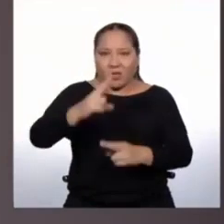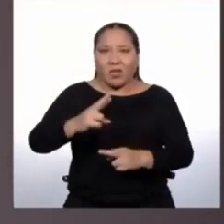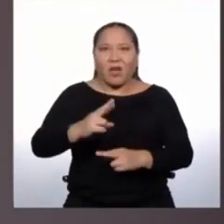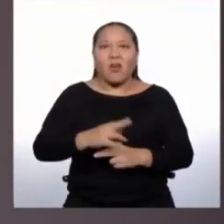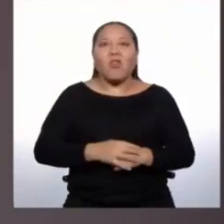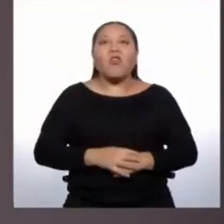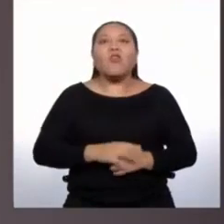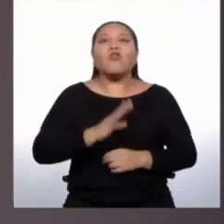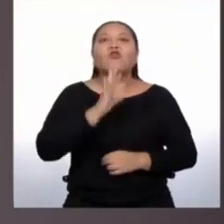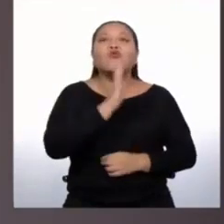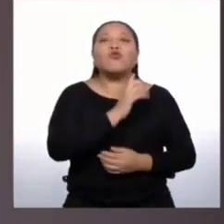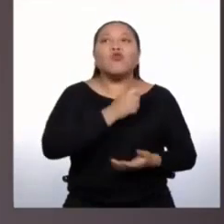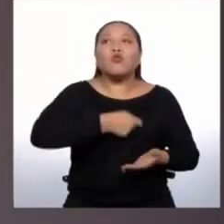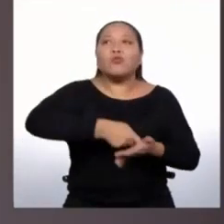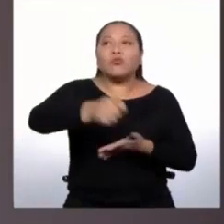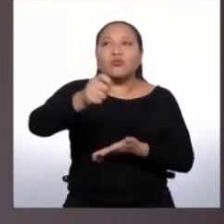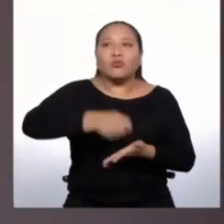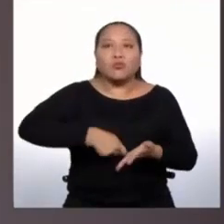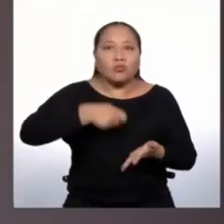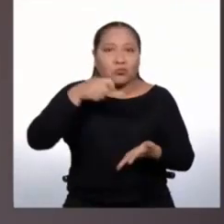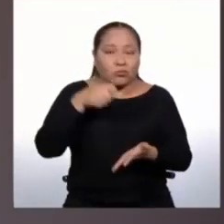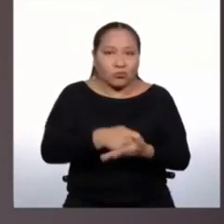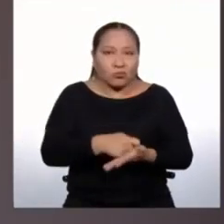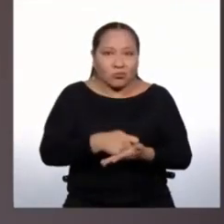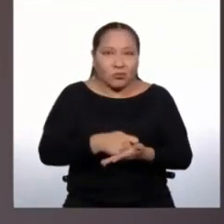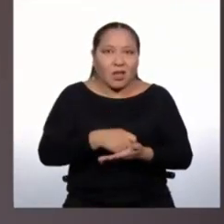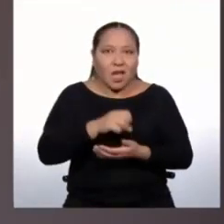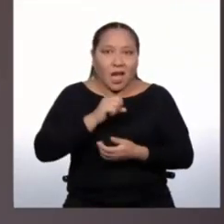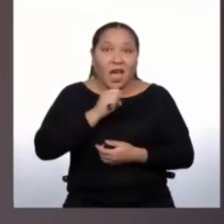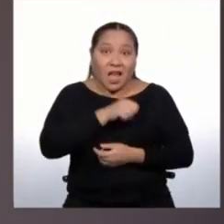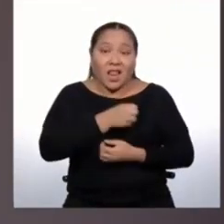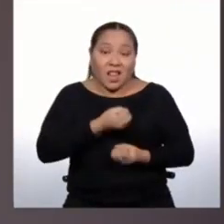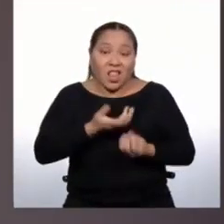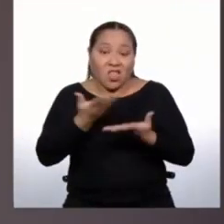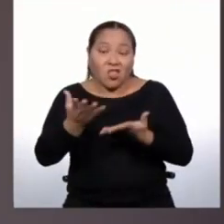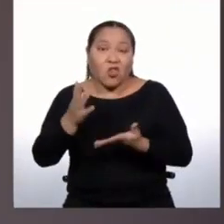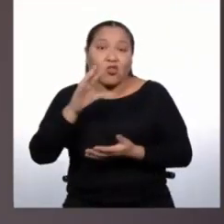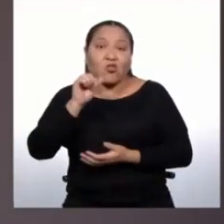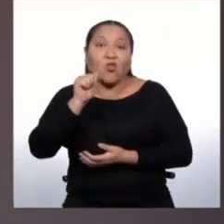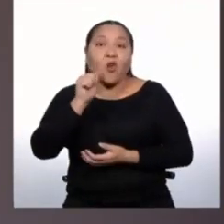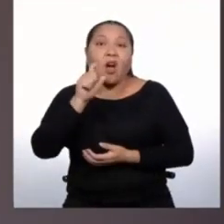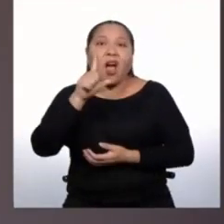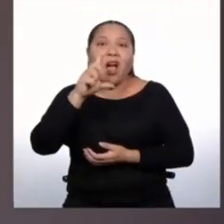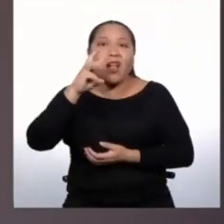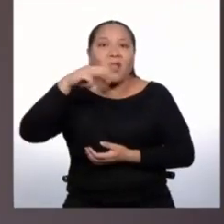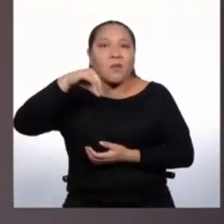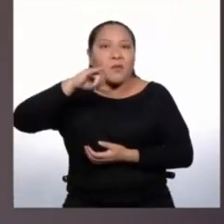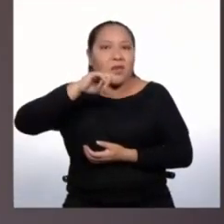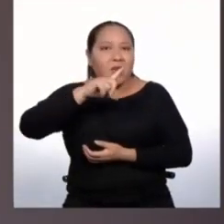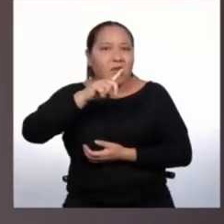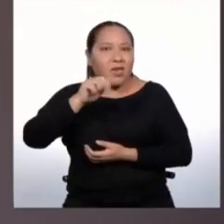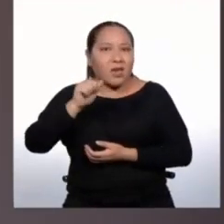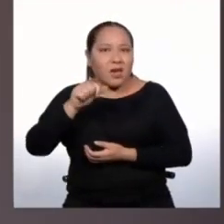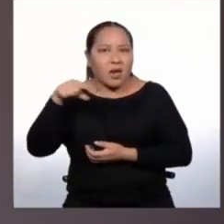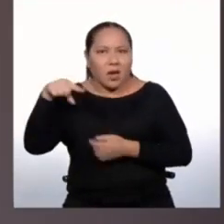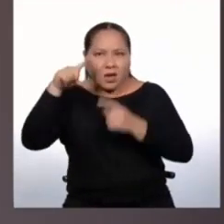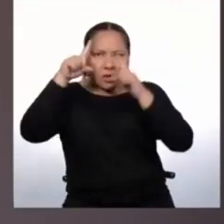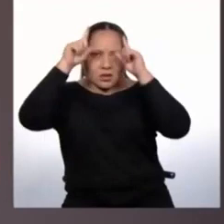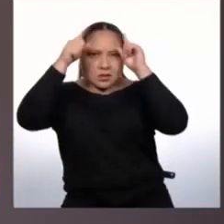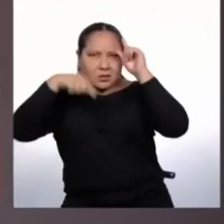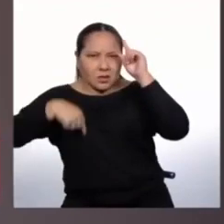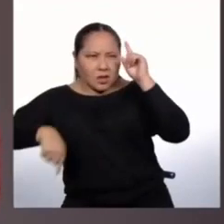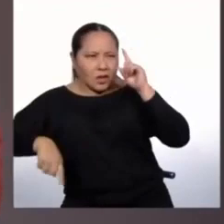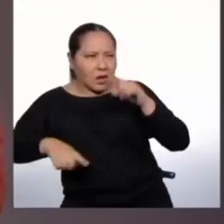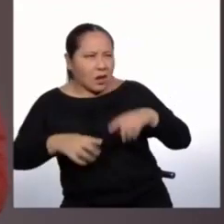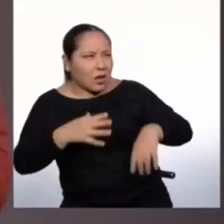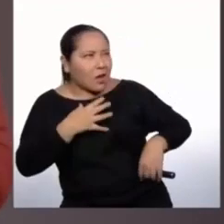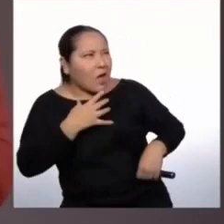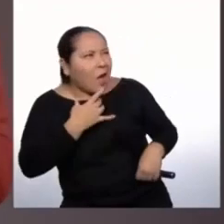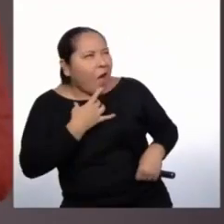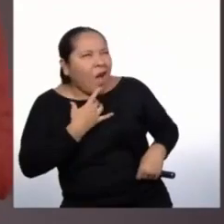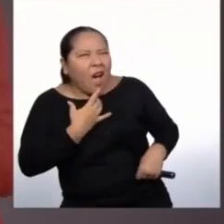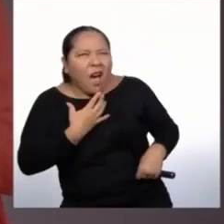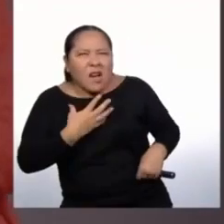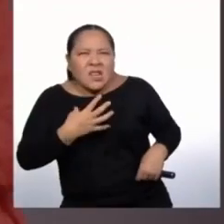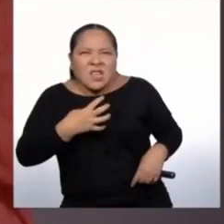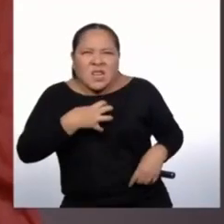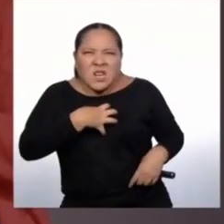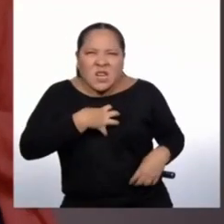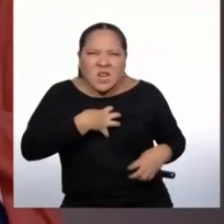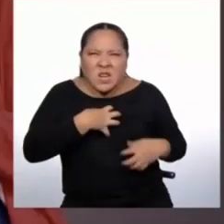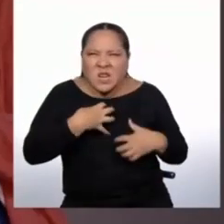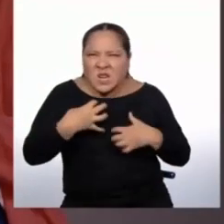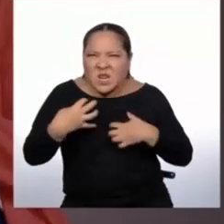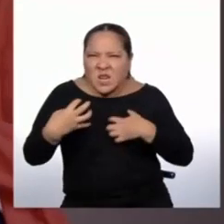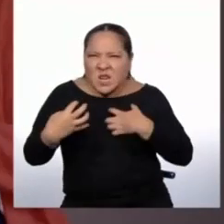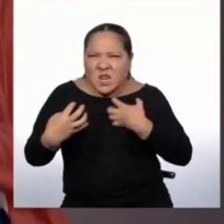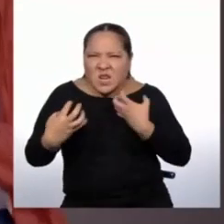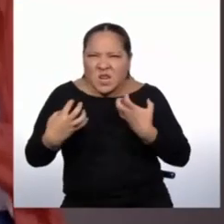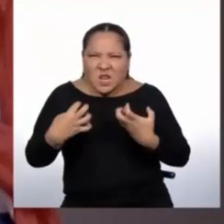Cumplióse la sentencia al pie de la letra, en lo que dio Satanás una prueba de que las leyes en el infierno no son como